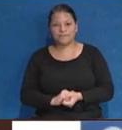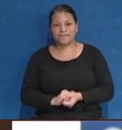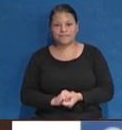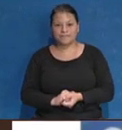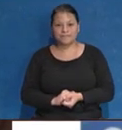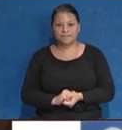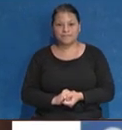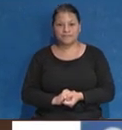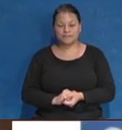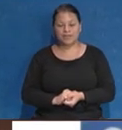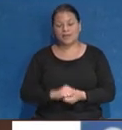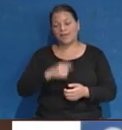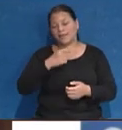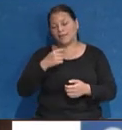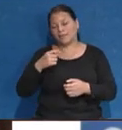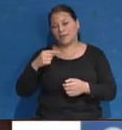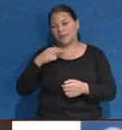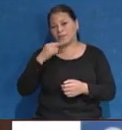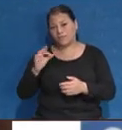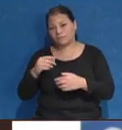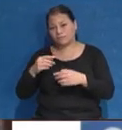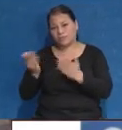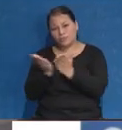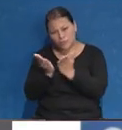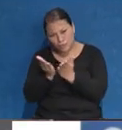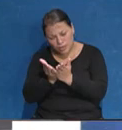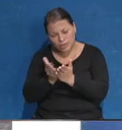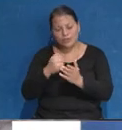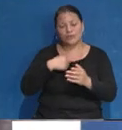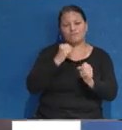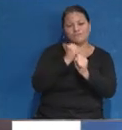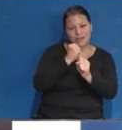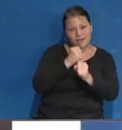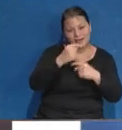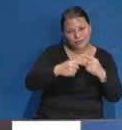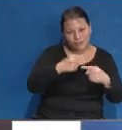porque también tengo mucho que proteger a él, para poder seguir estudiando, poder seguir con mi trabajo, poder continuar.